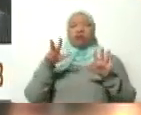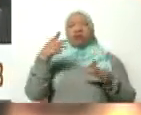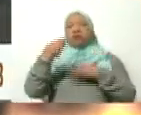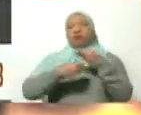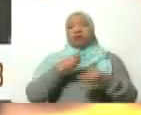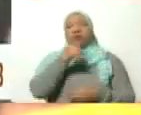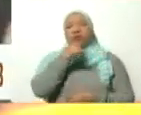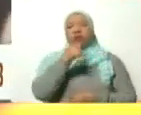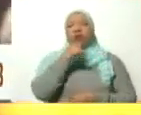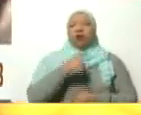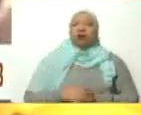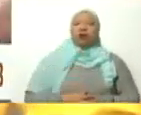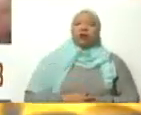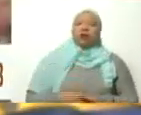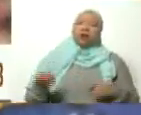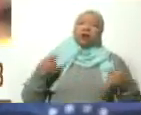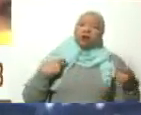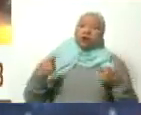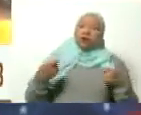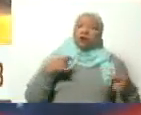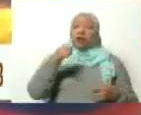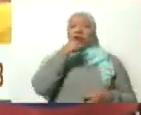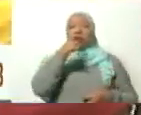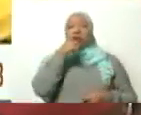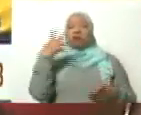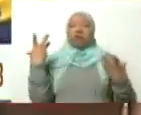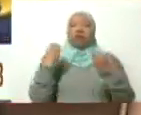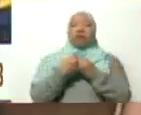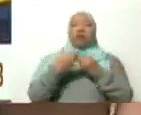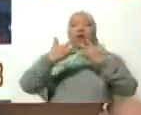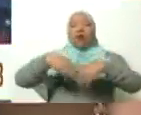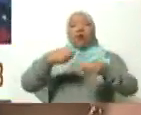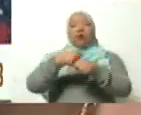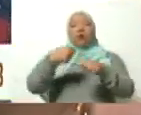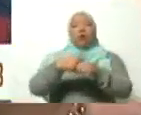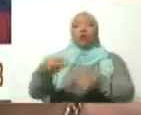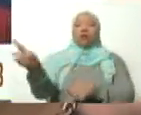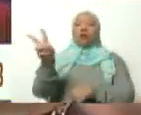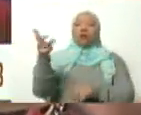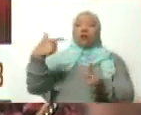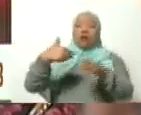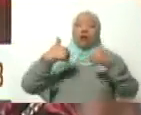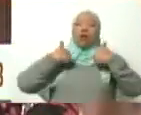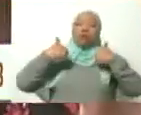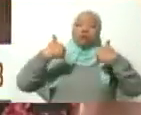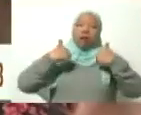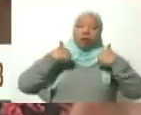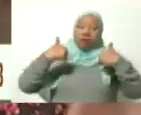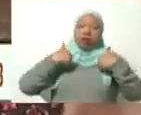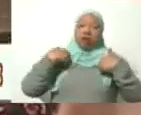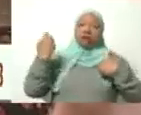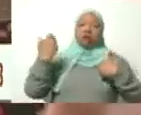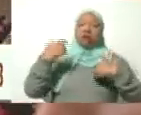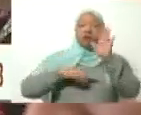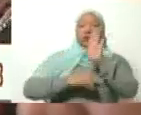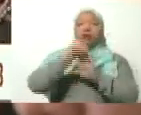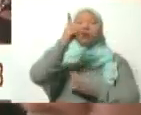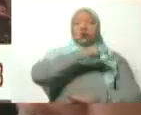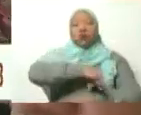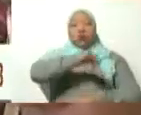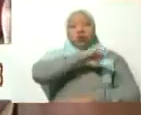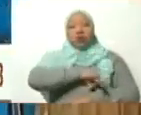todos engranados, coordinados, para recuperar los ingresos de Venezuela que impacten directamente en el desarrollo